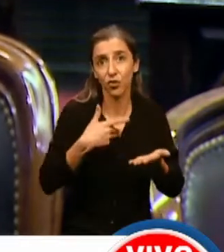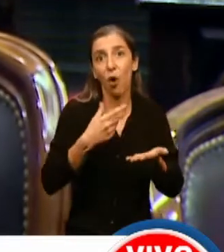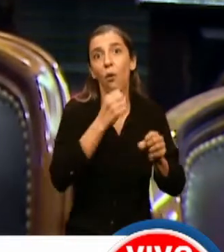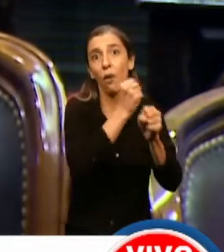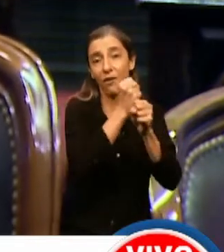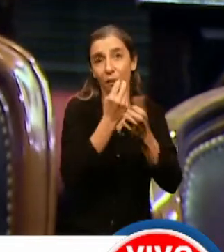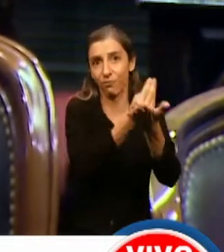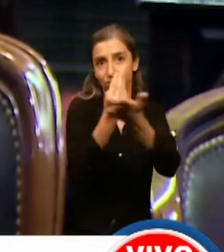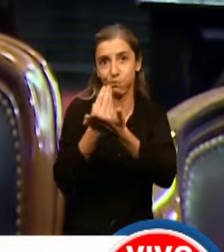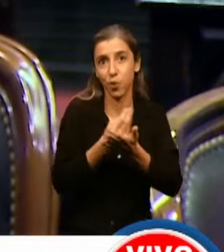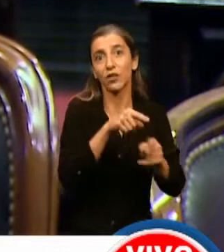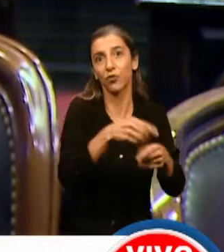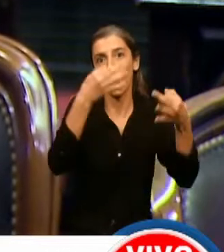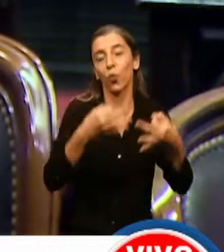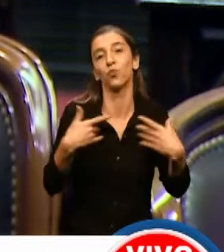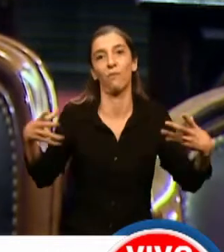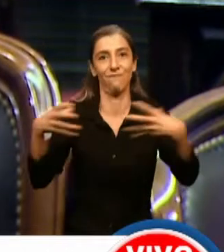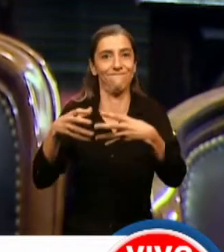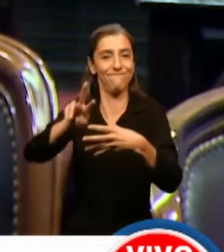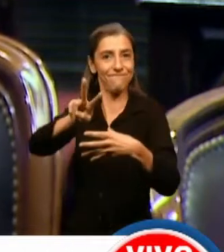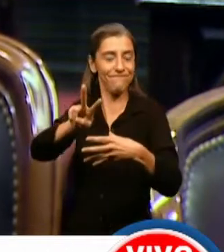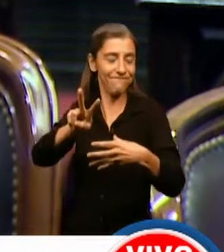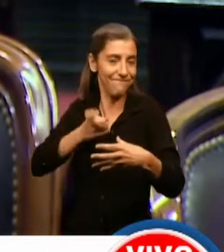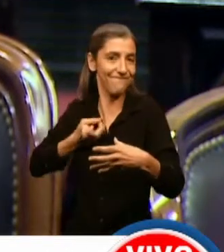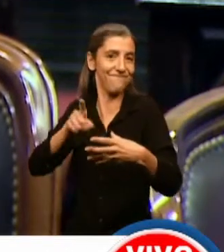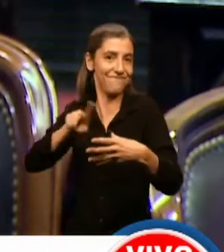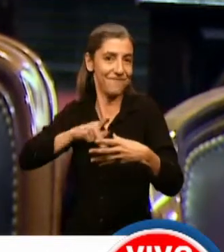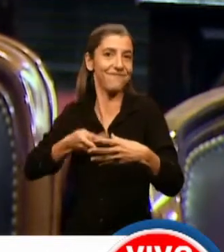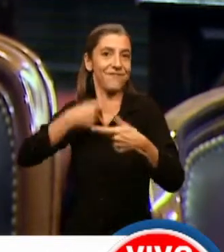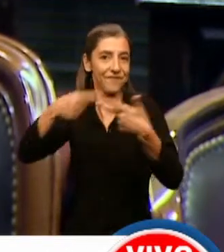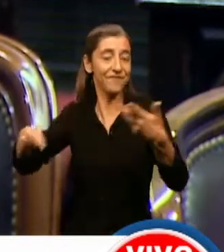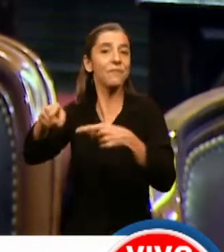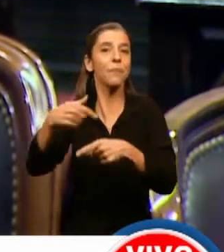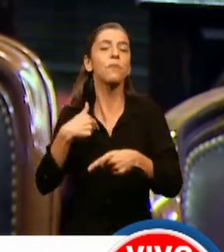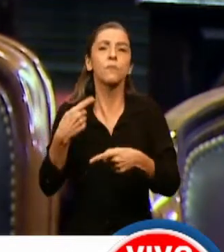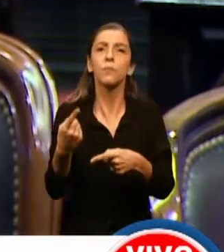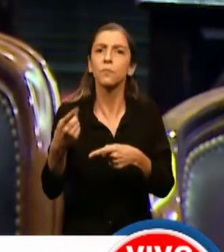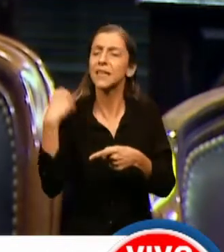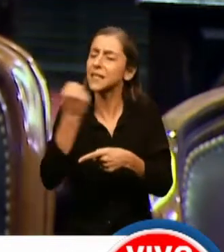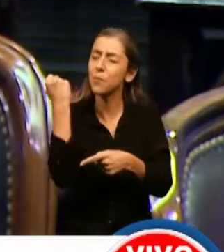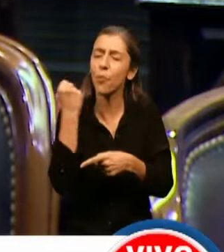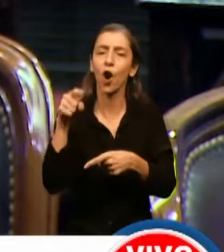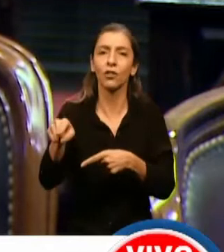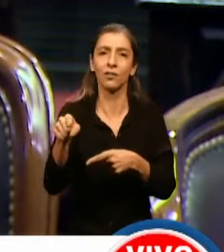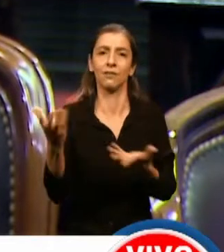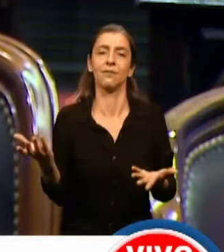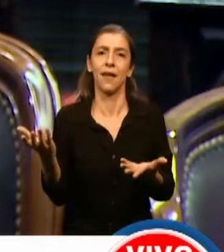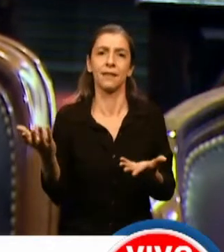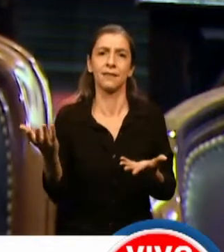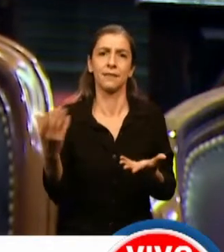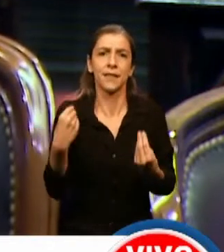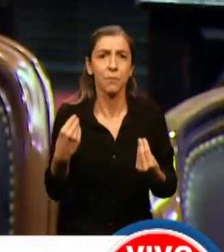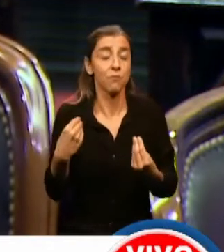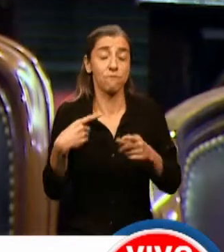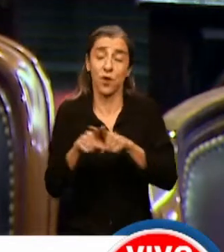travestis, transexuales y transgéneros, que lleva el nombre de inolvidable activistas